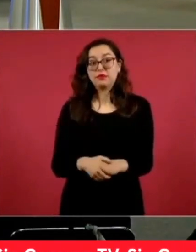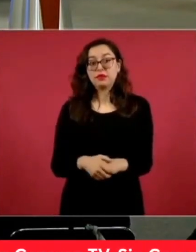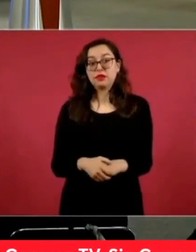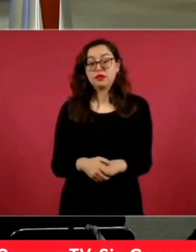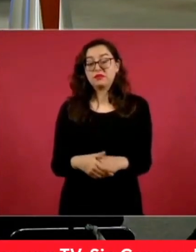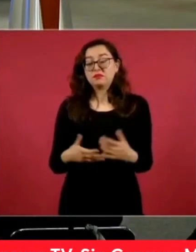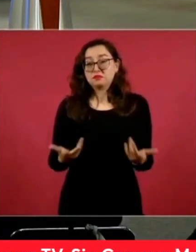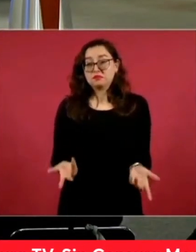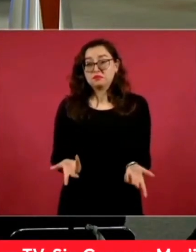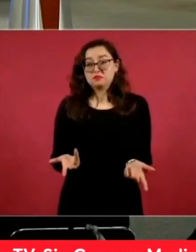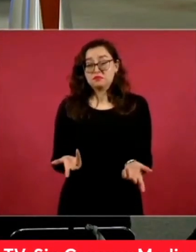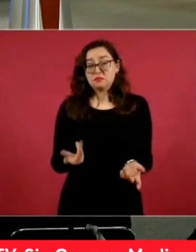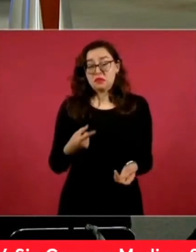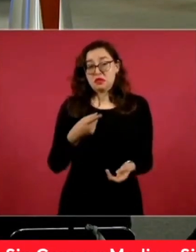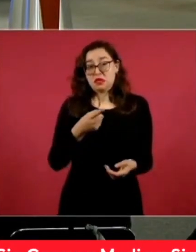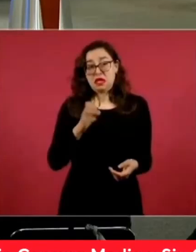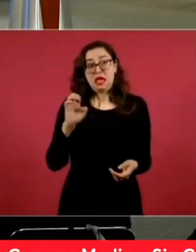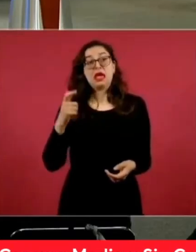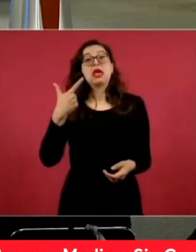16%.